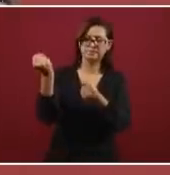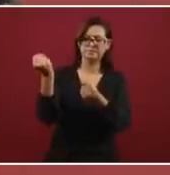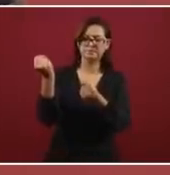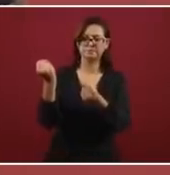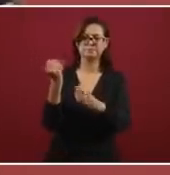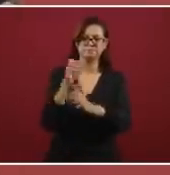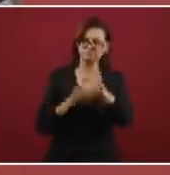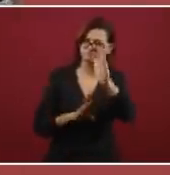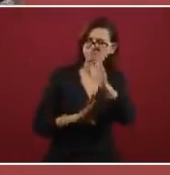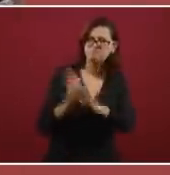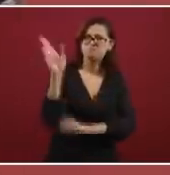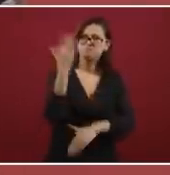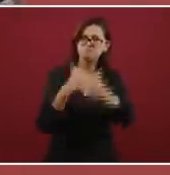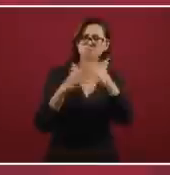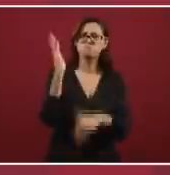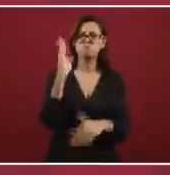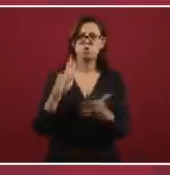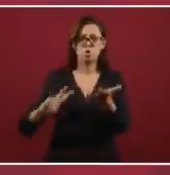porque